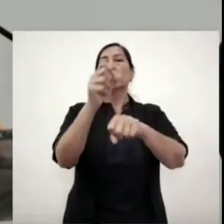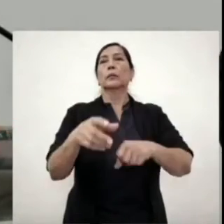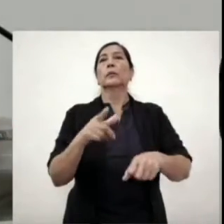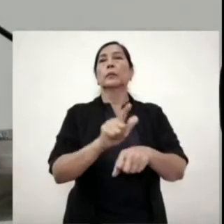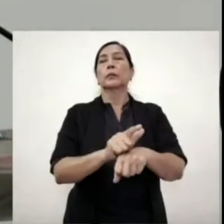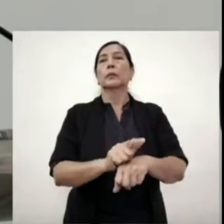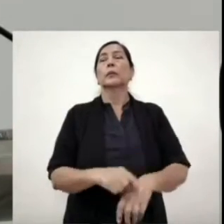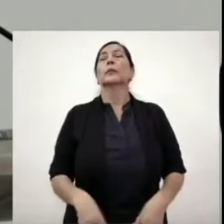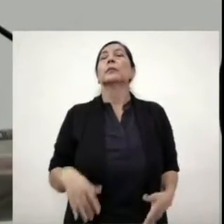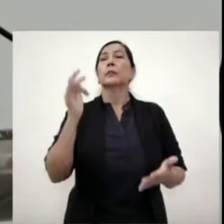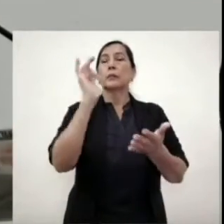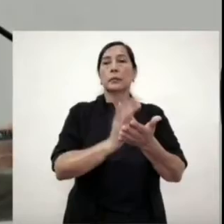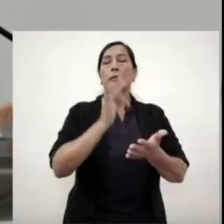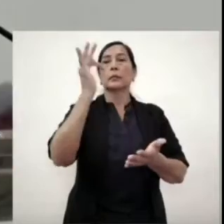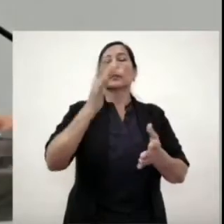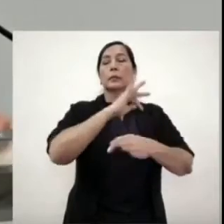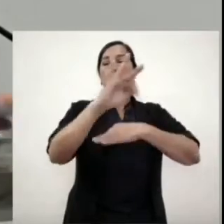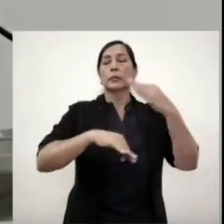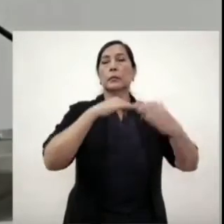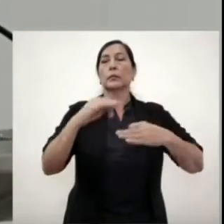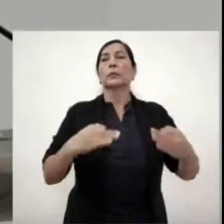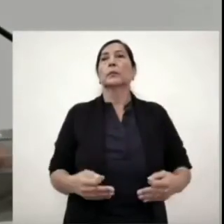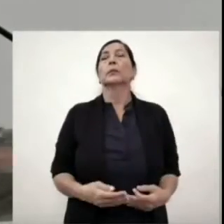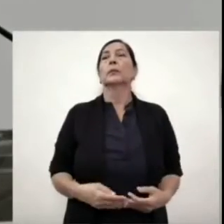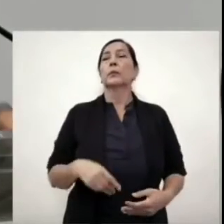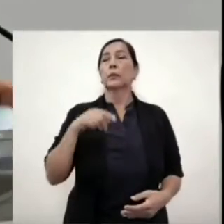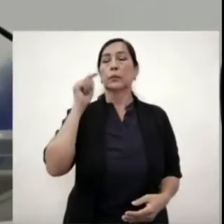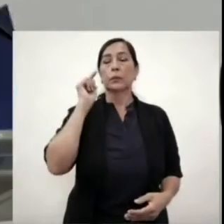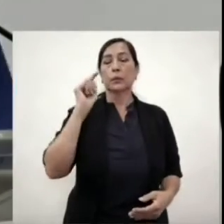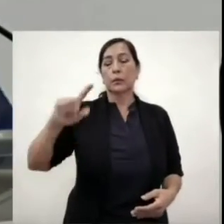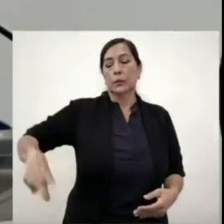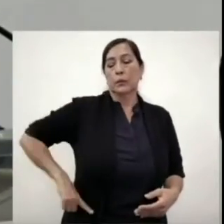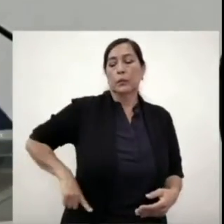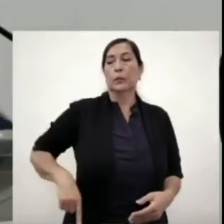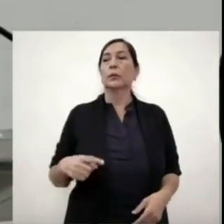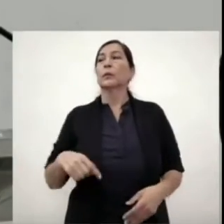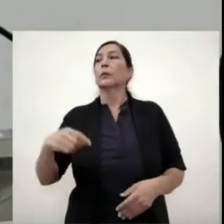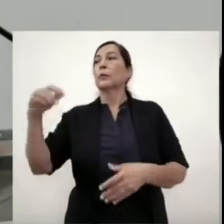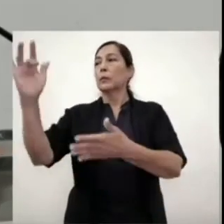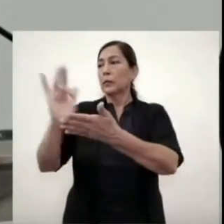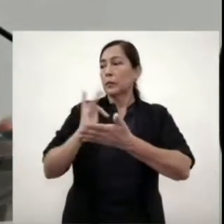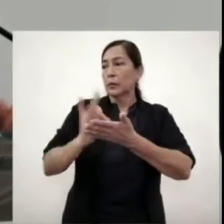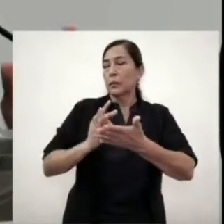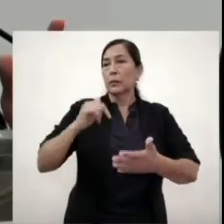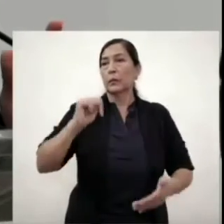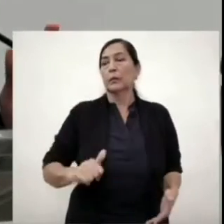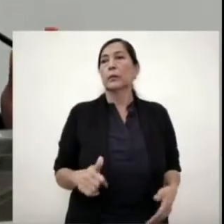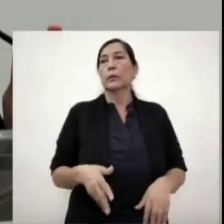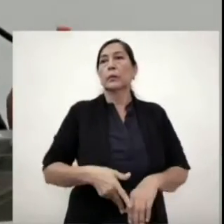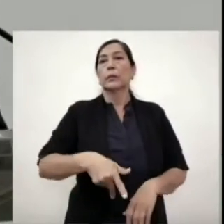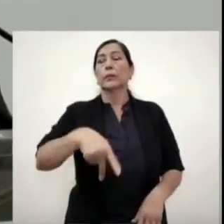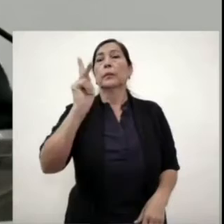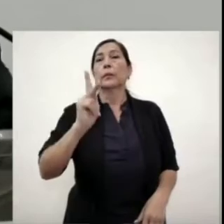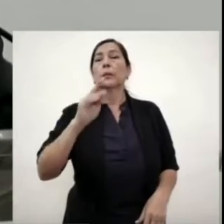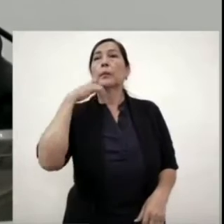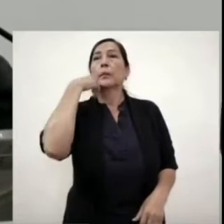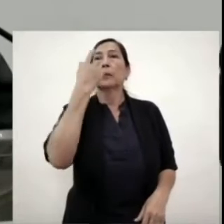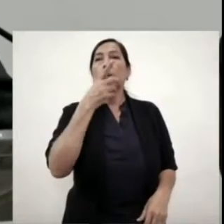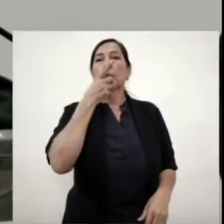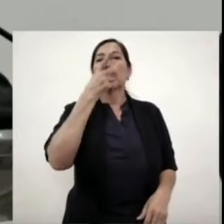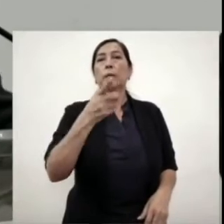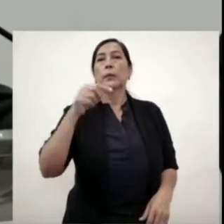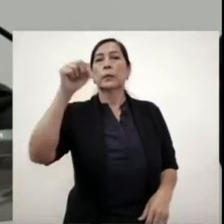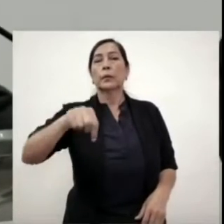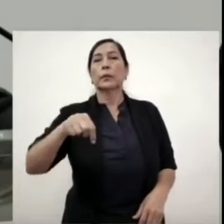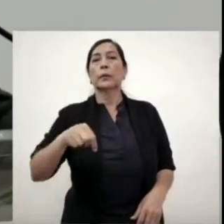el apoyo que nos estás dando, por toda la inversión que estás haciendo por Zamora, pero sobre todo decirte que aquí en Zamora y a